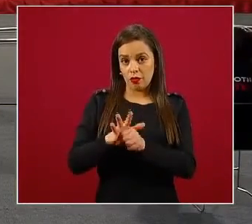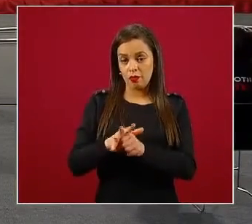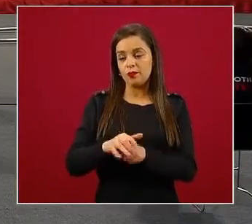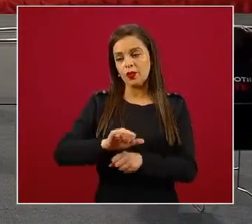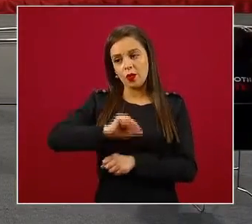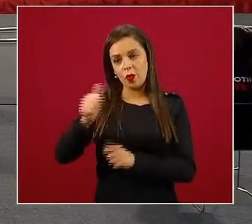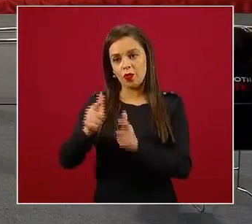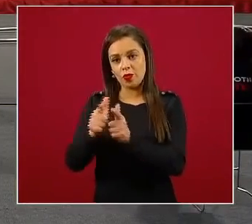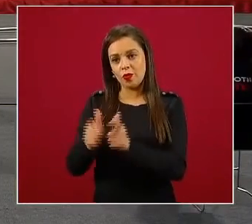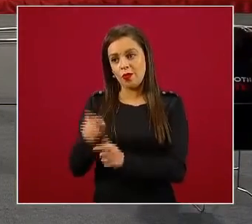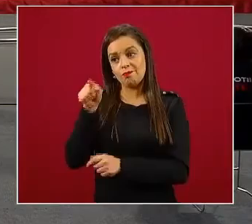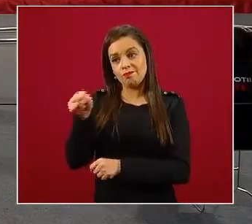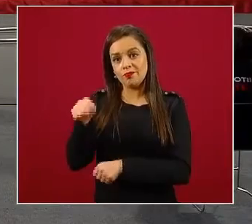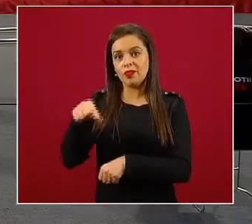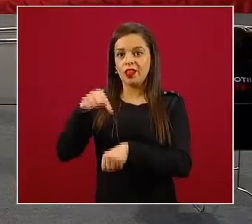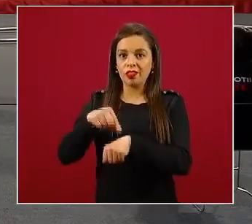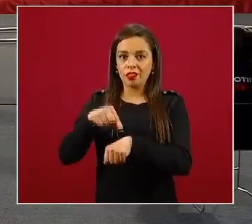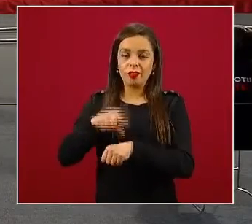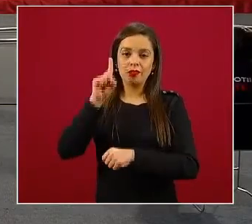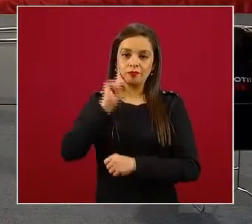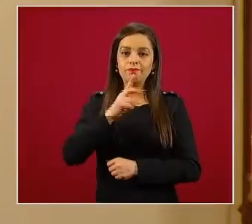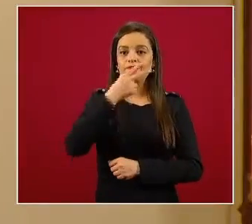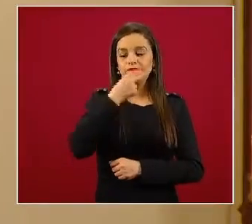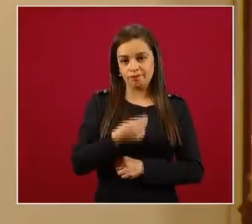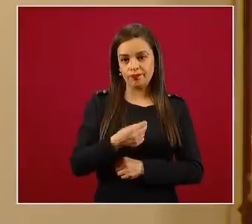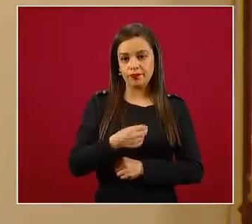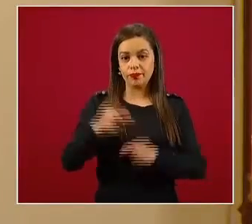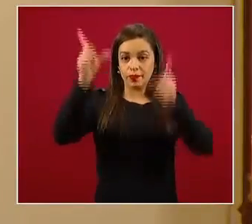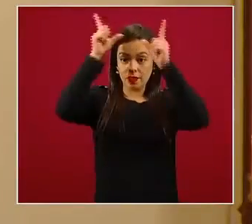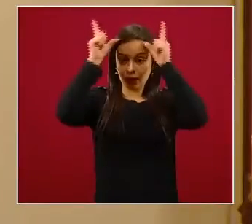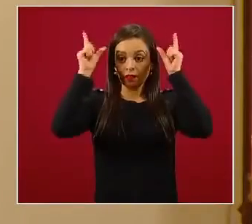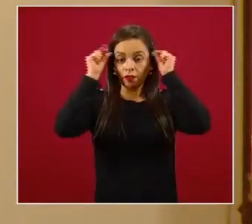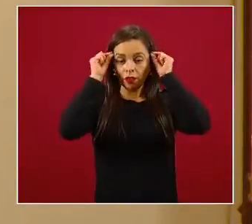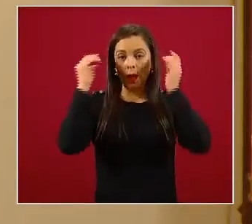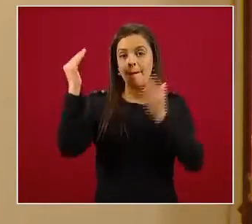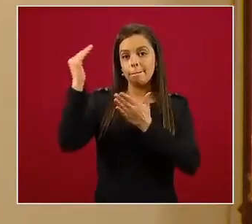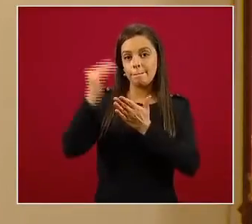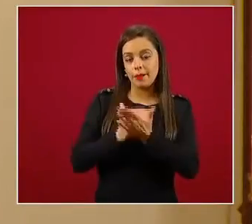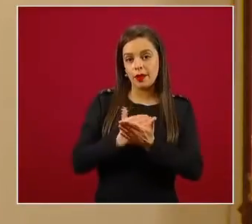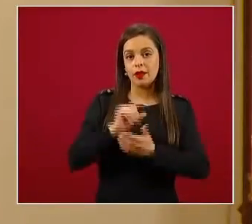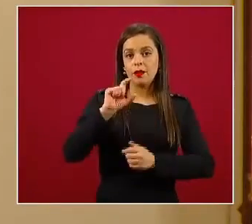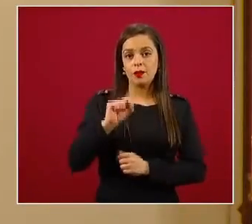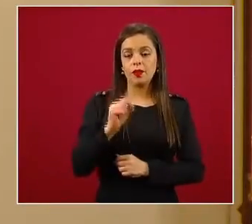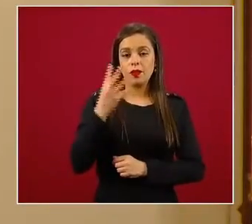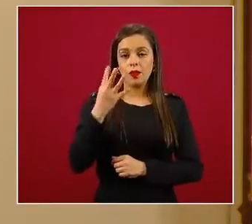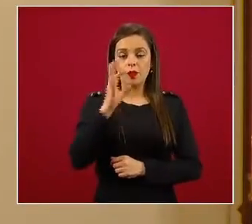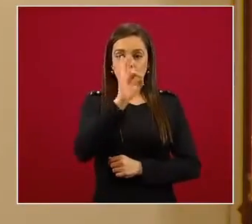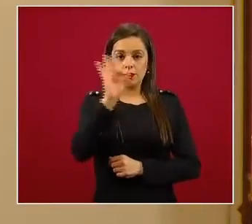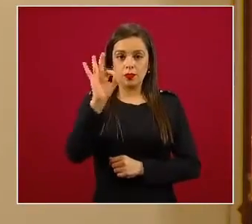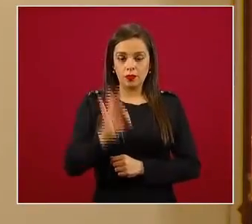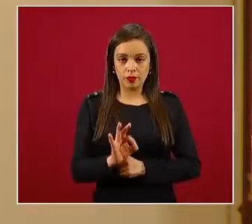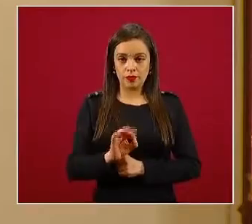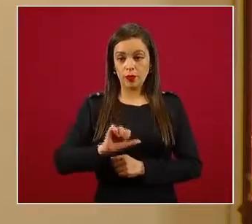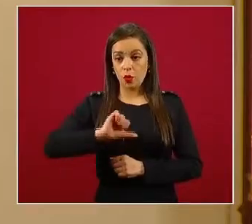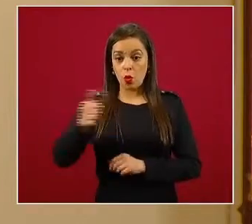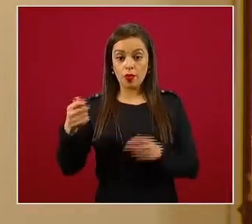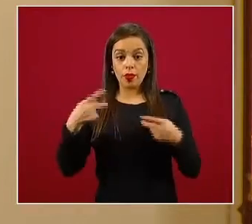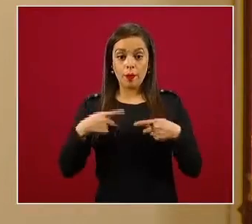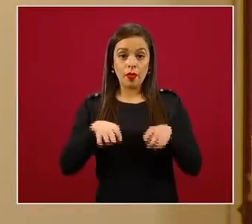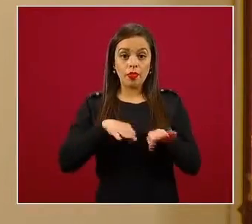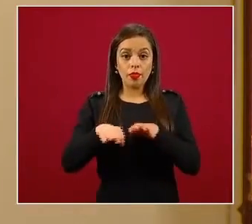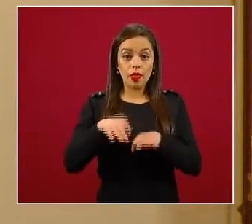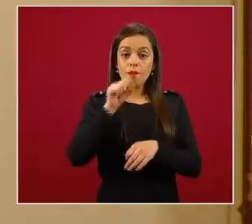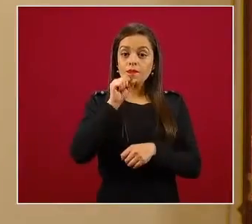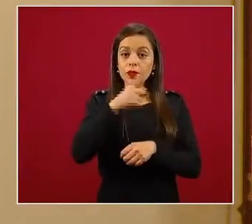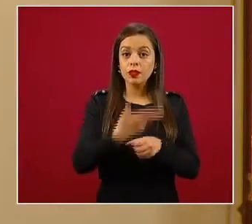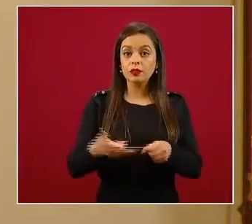grupo, y los enfermeros realmente y enfermeras bajan a un 24%, y otro personal de salud sube a la mitad